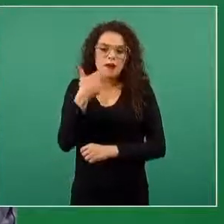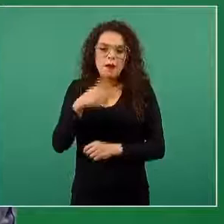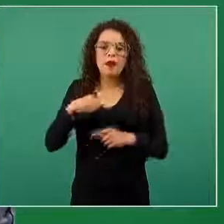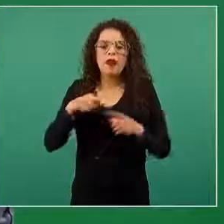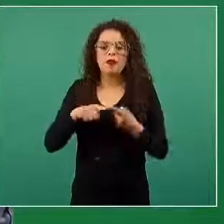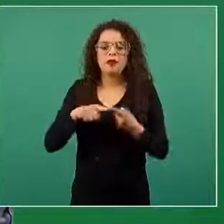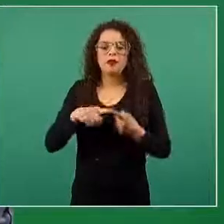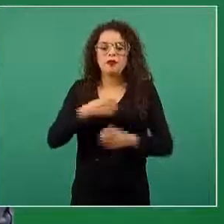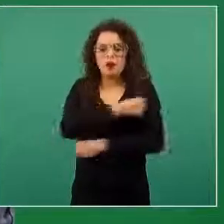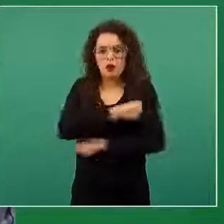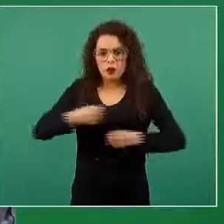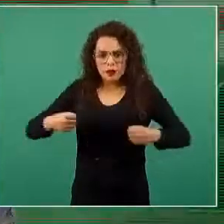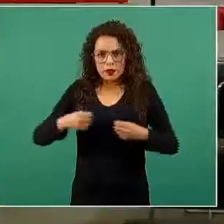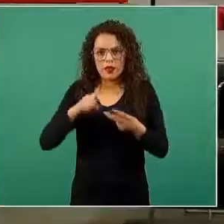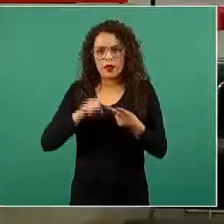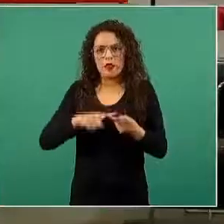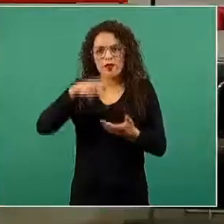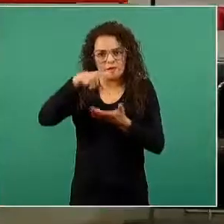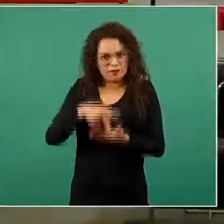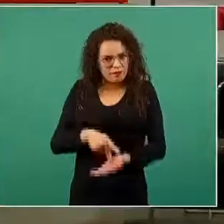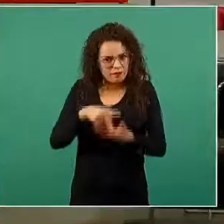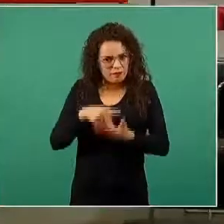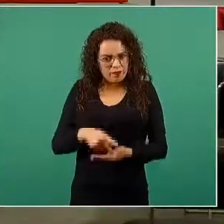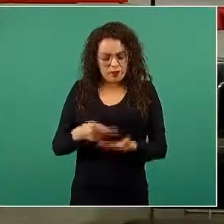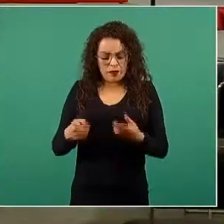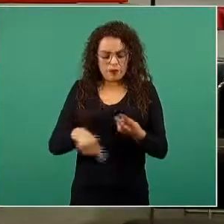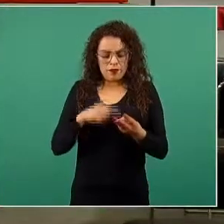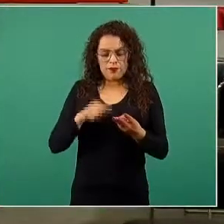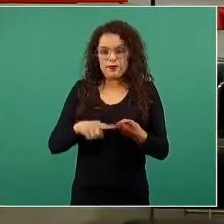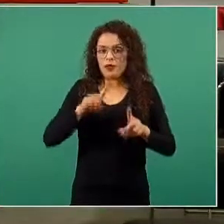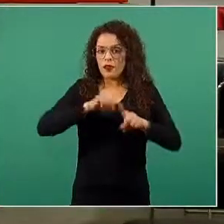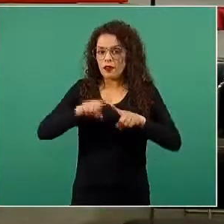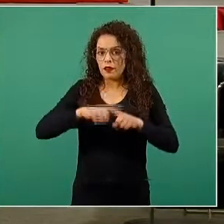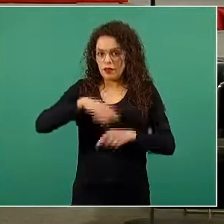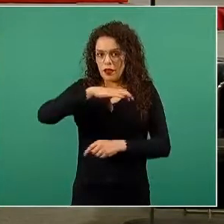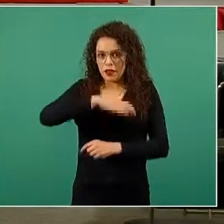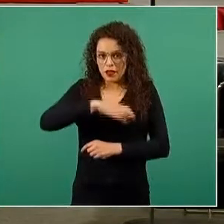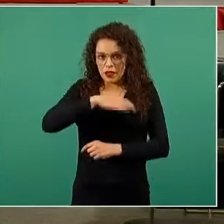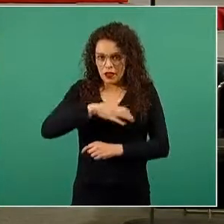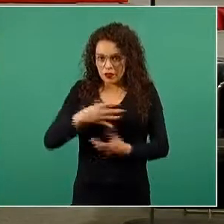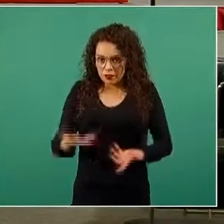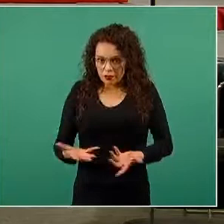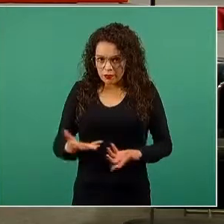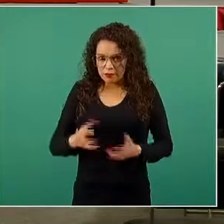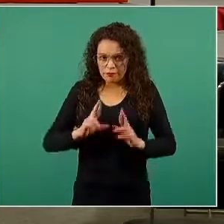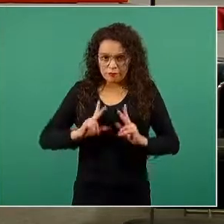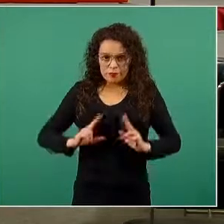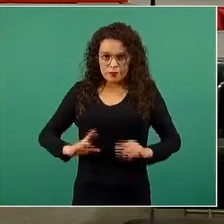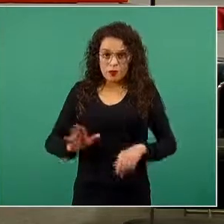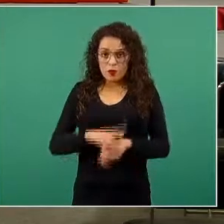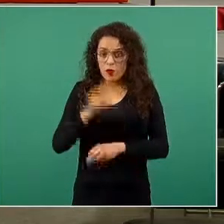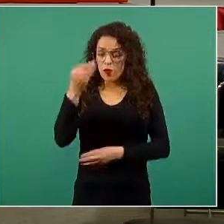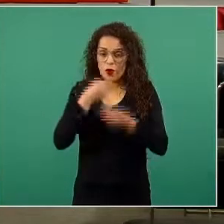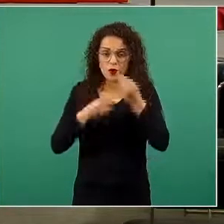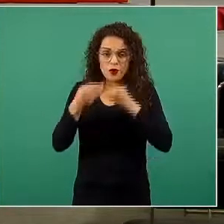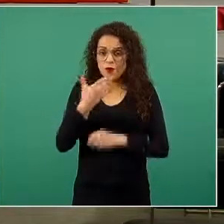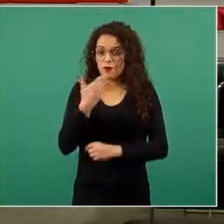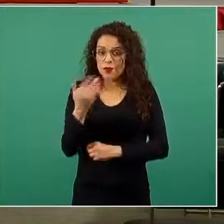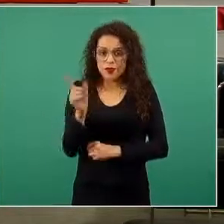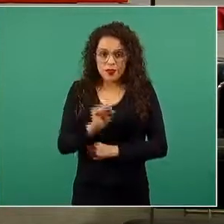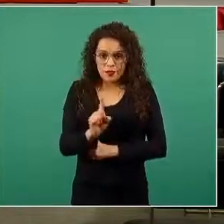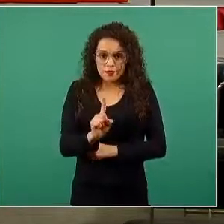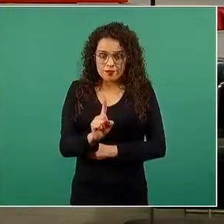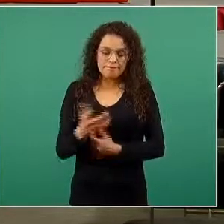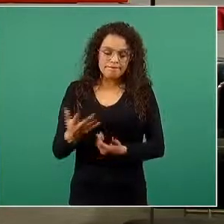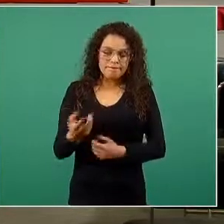sobrepeso, hipertensión, múltiples cánceres asociados con una mala alimentación. Y en ese sentido,